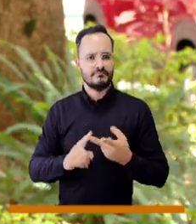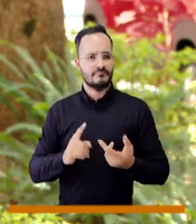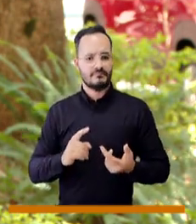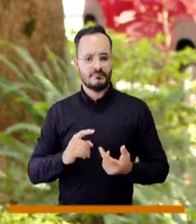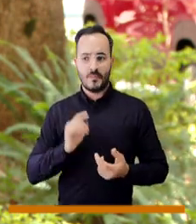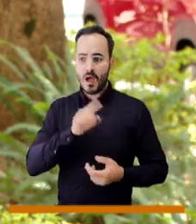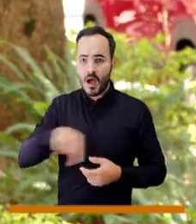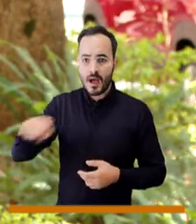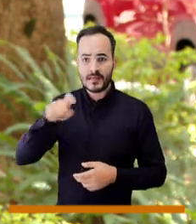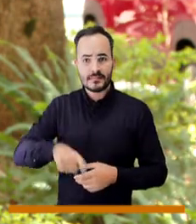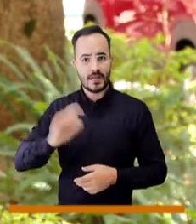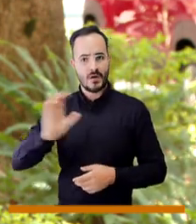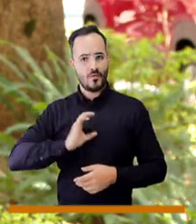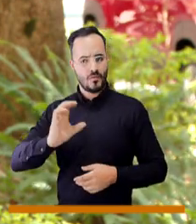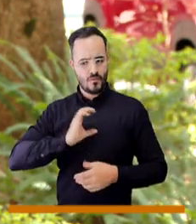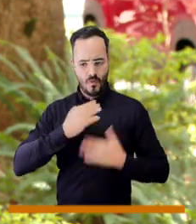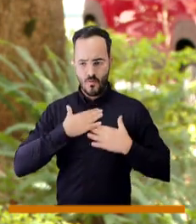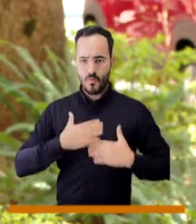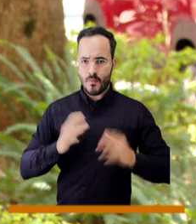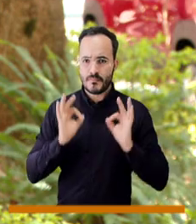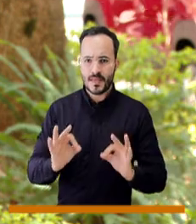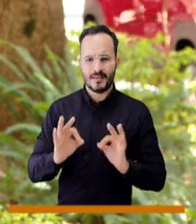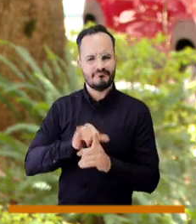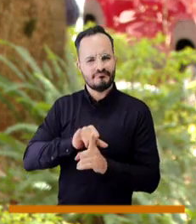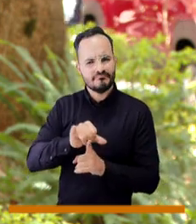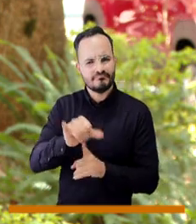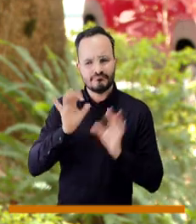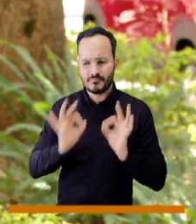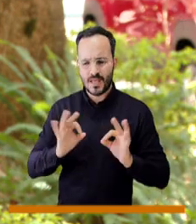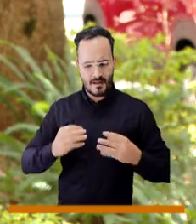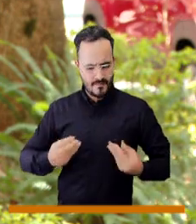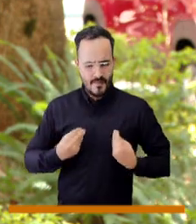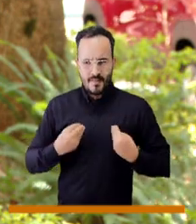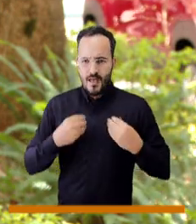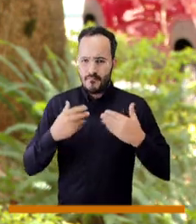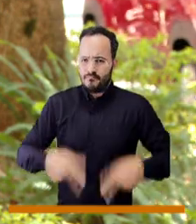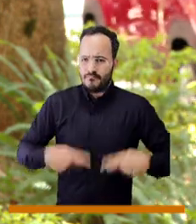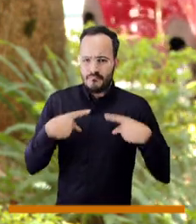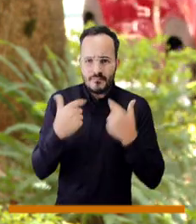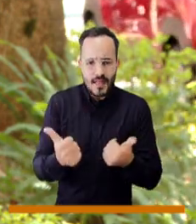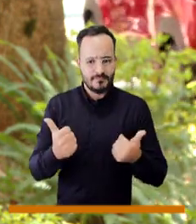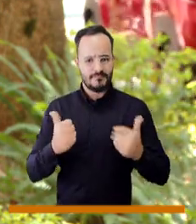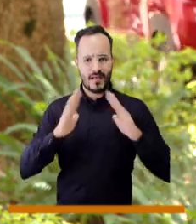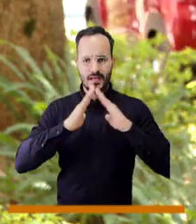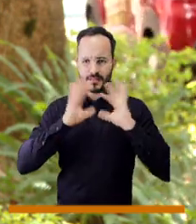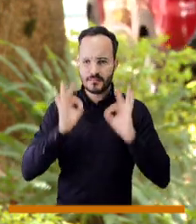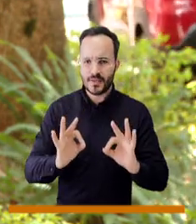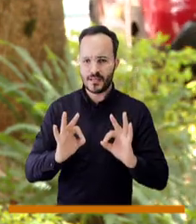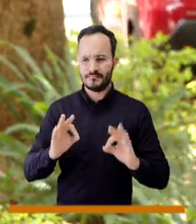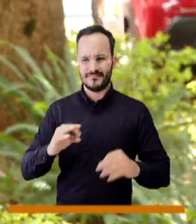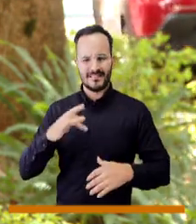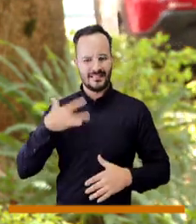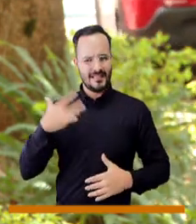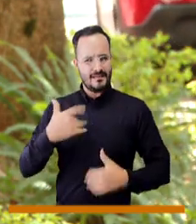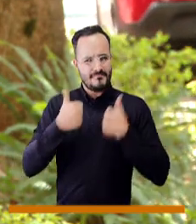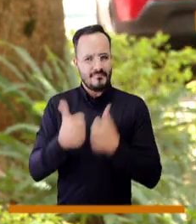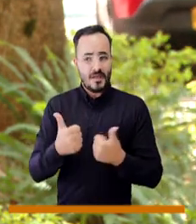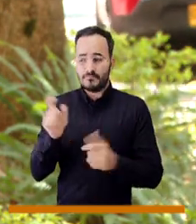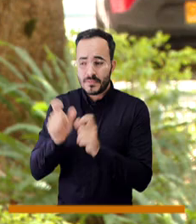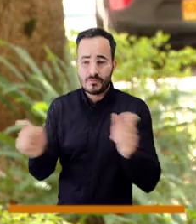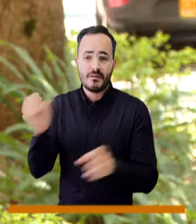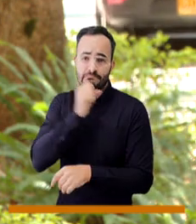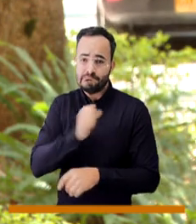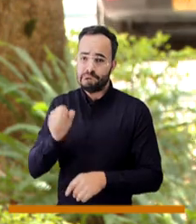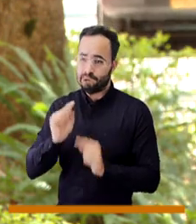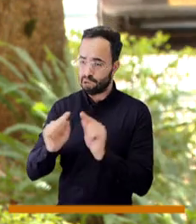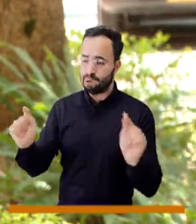garantizarles ingreso, hay que garantizarles estabilidad, vivienda, bienestar. Los adultos